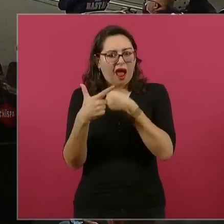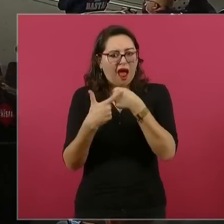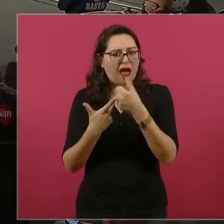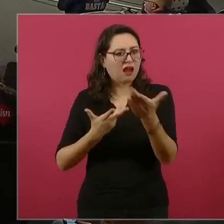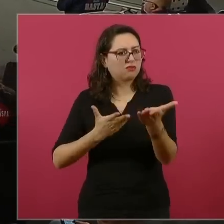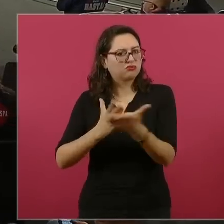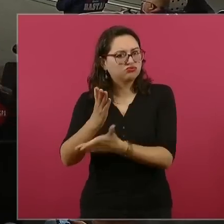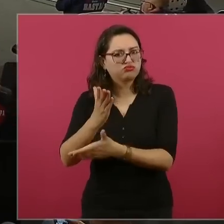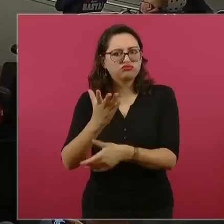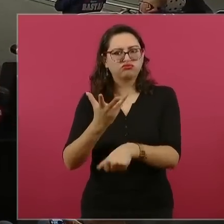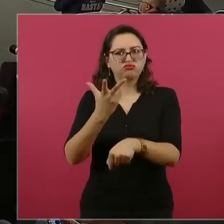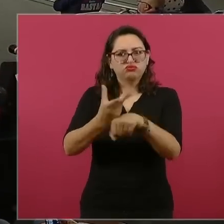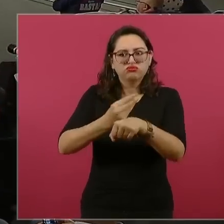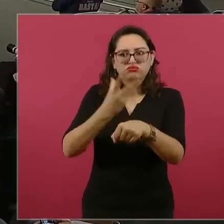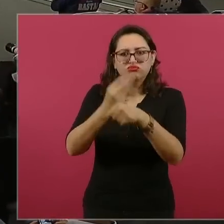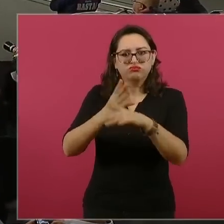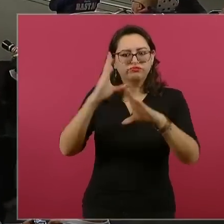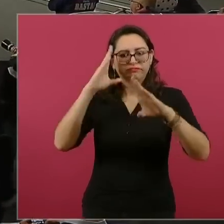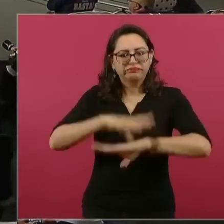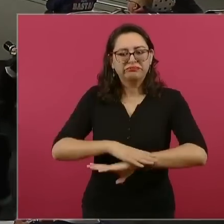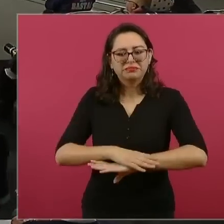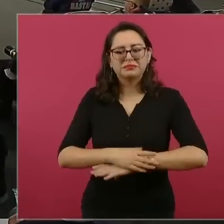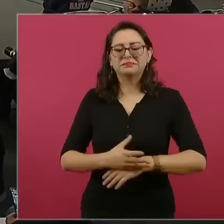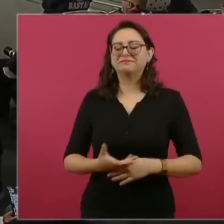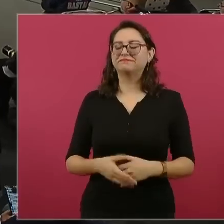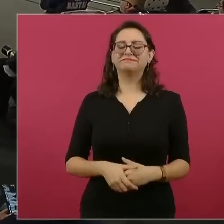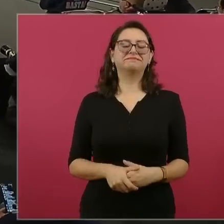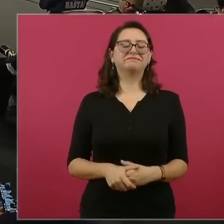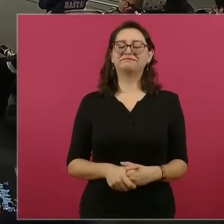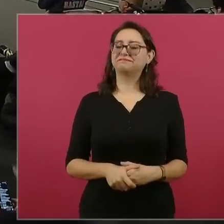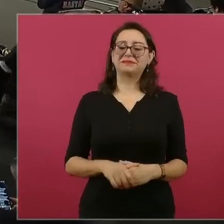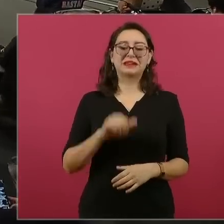Es un bello edificio en Nueva York.